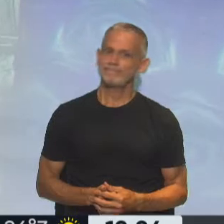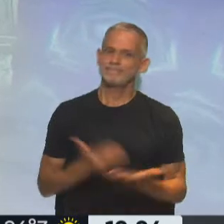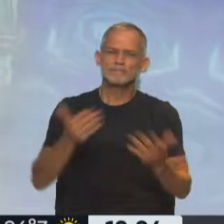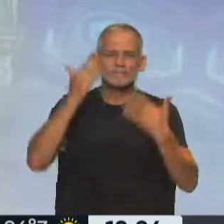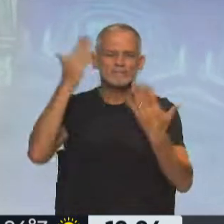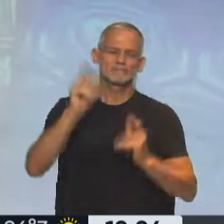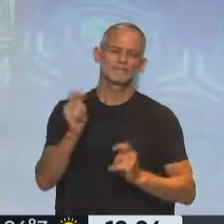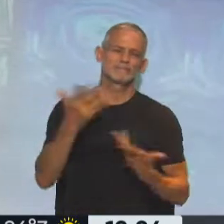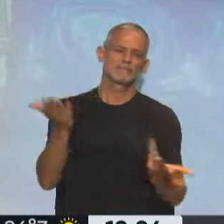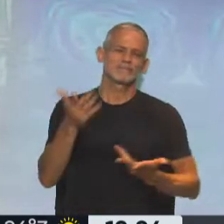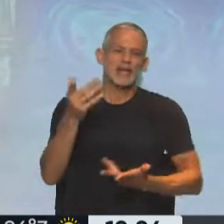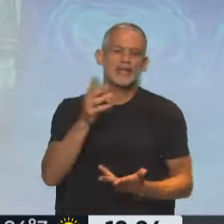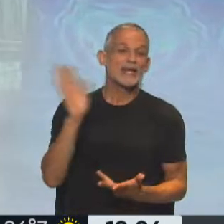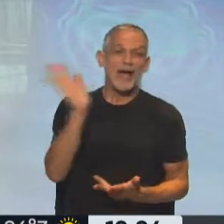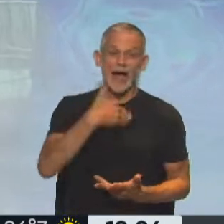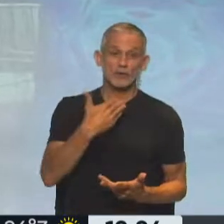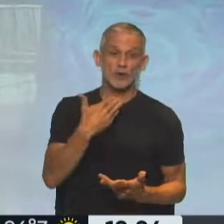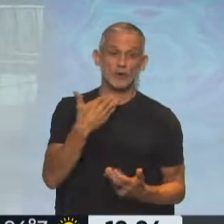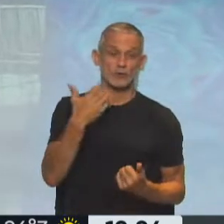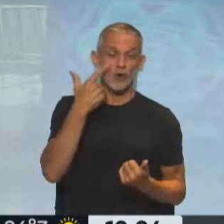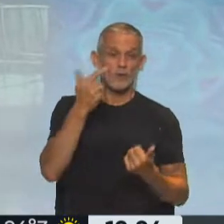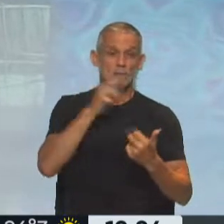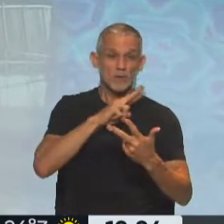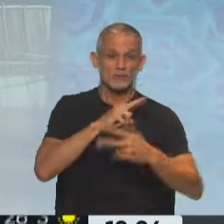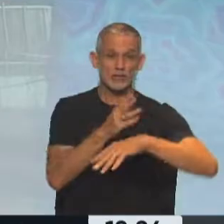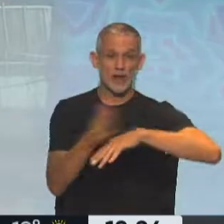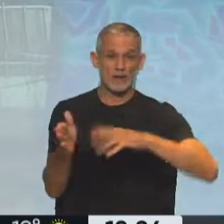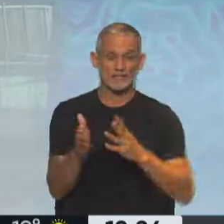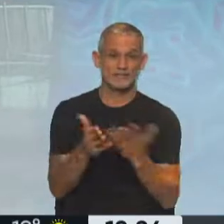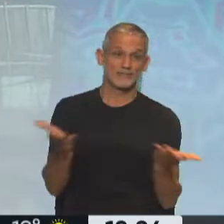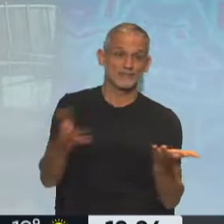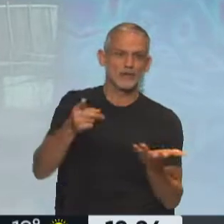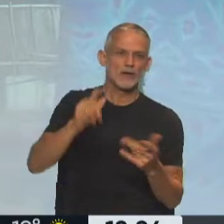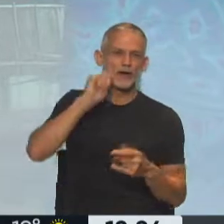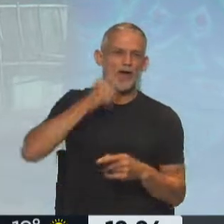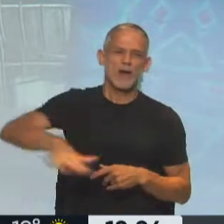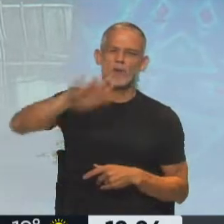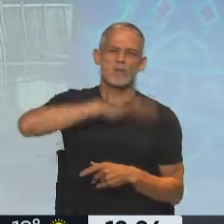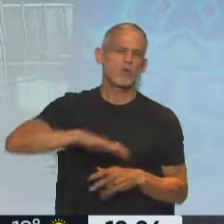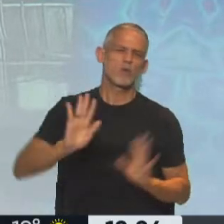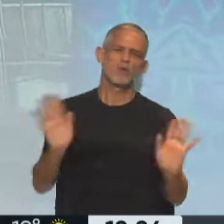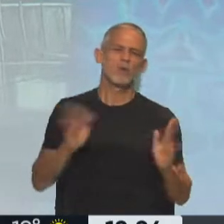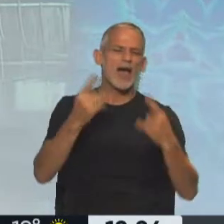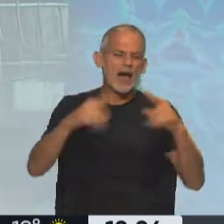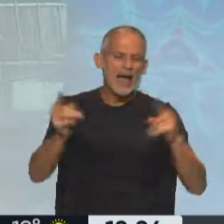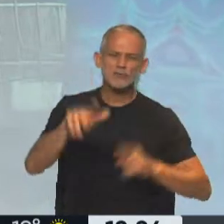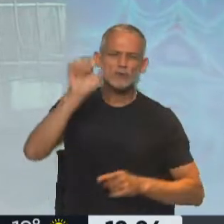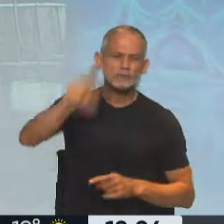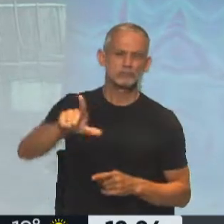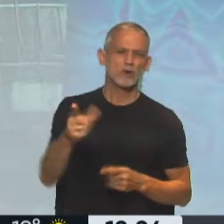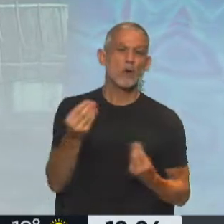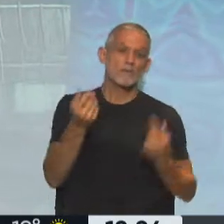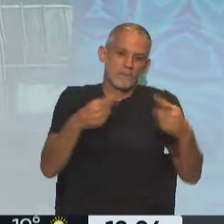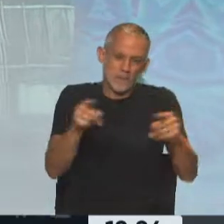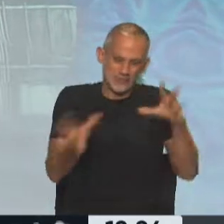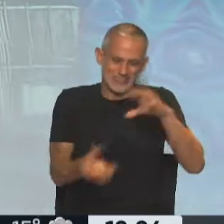Los saludamos, las saludamos a todos ellos y ellas que son parte de esta maravillosa poesía, hecha canción, hecha sonido, que es la